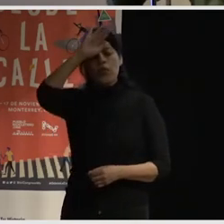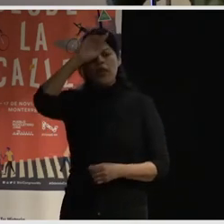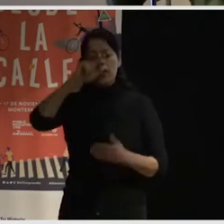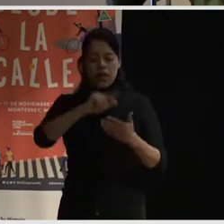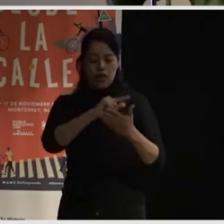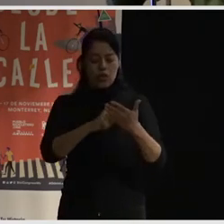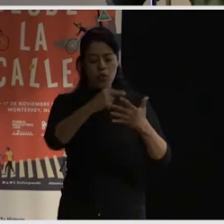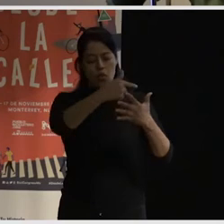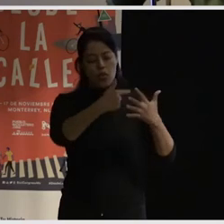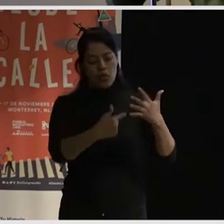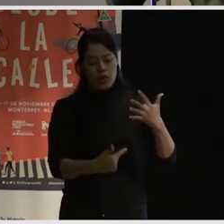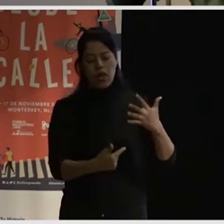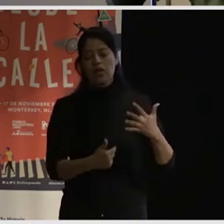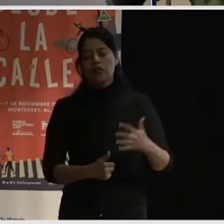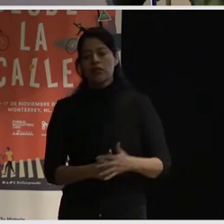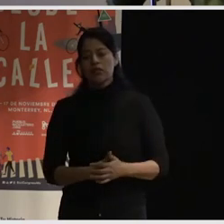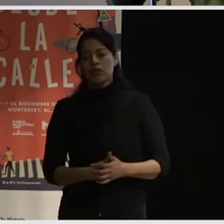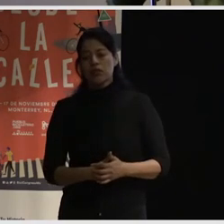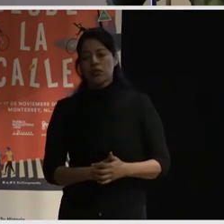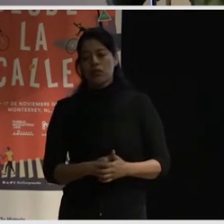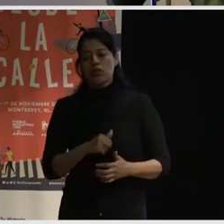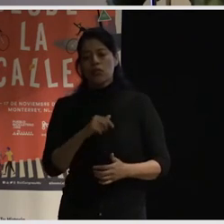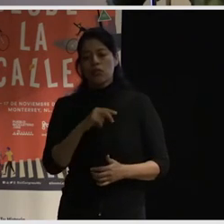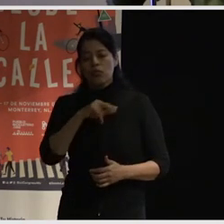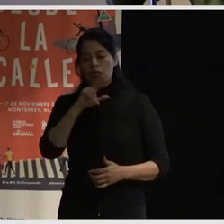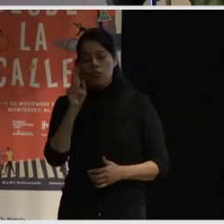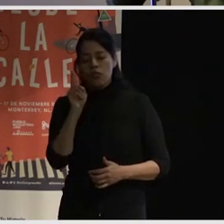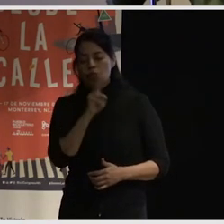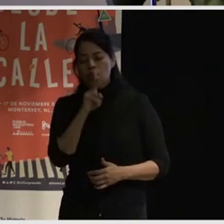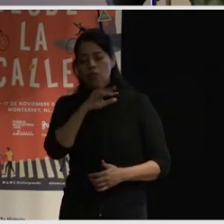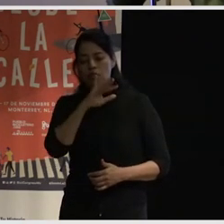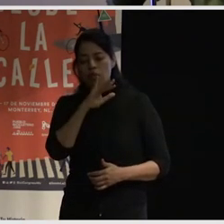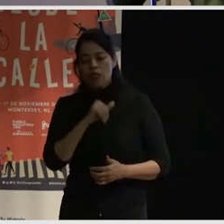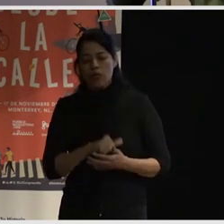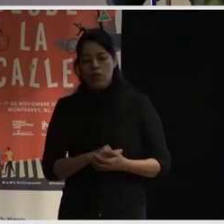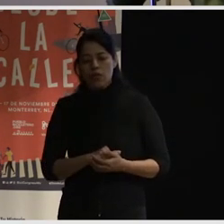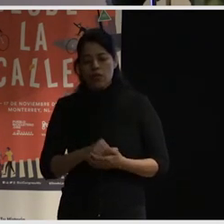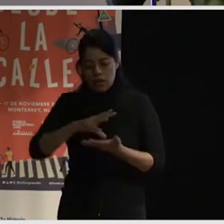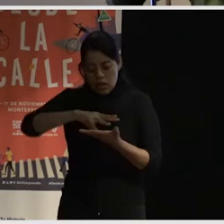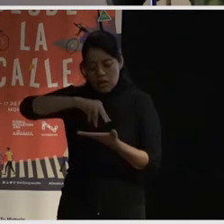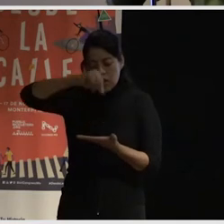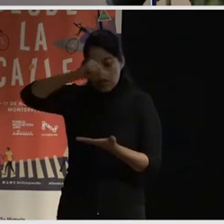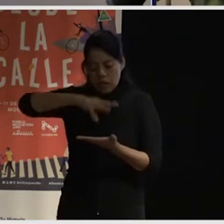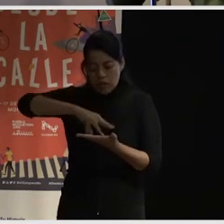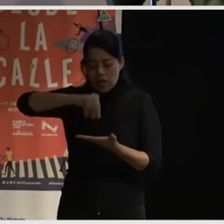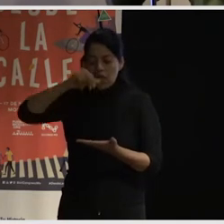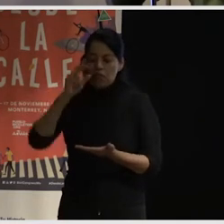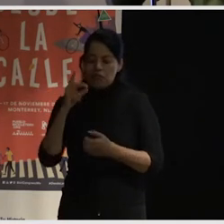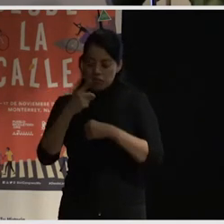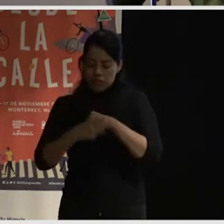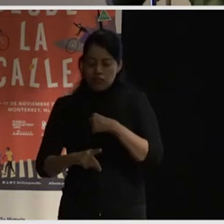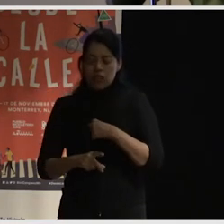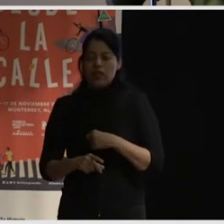en el mundo este por uno de los contaminantes que más afecta aquí monterrey que son el material particulado que es